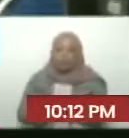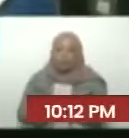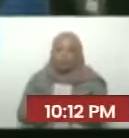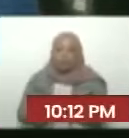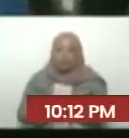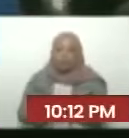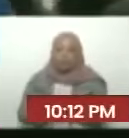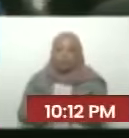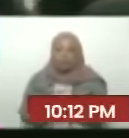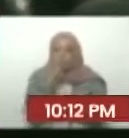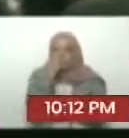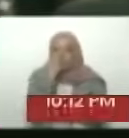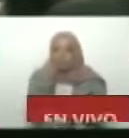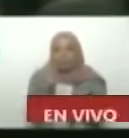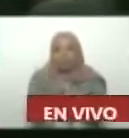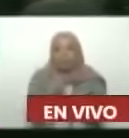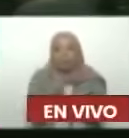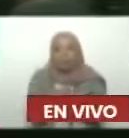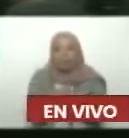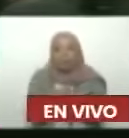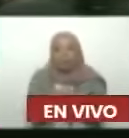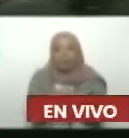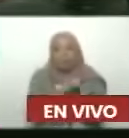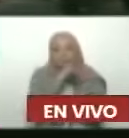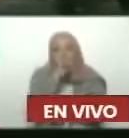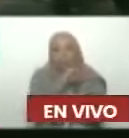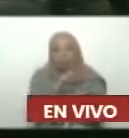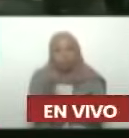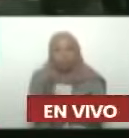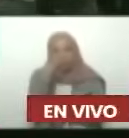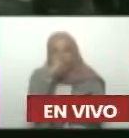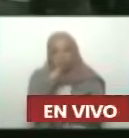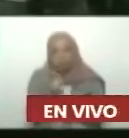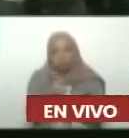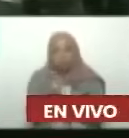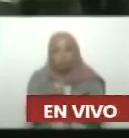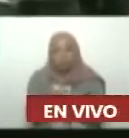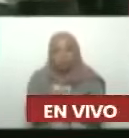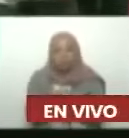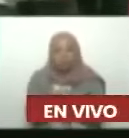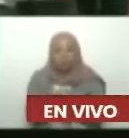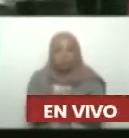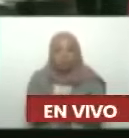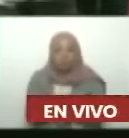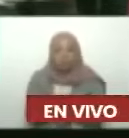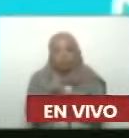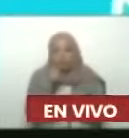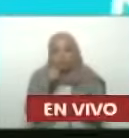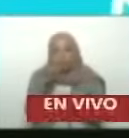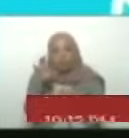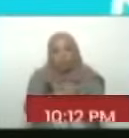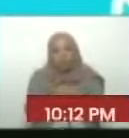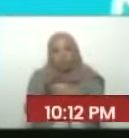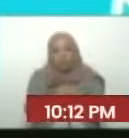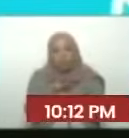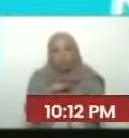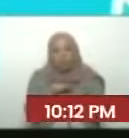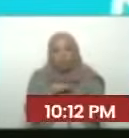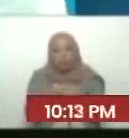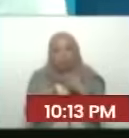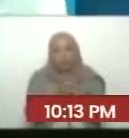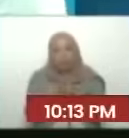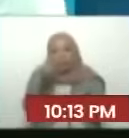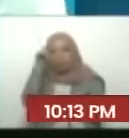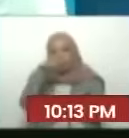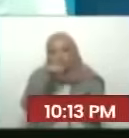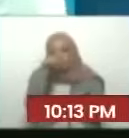¿Cuándo puede uno visitar el zoológico? El zoológico se puede visitar de